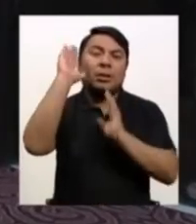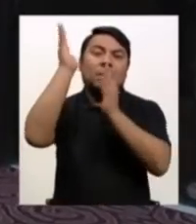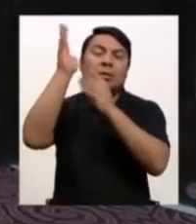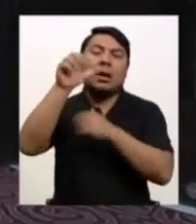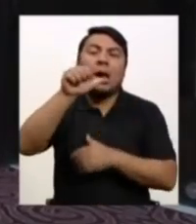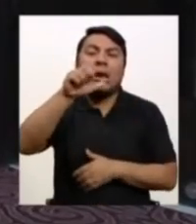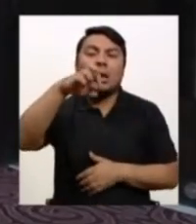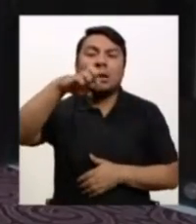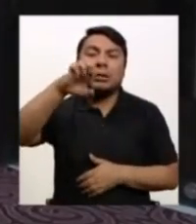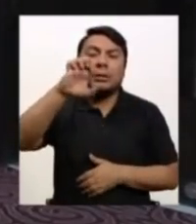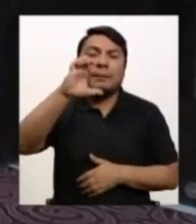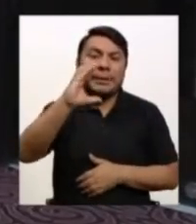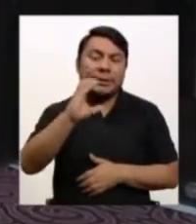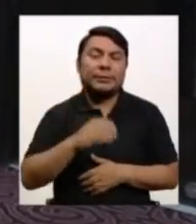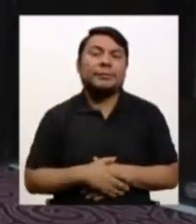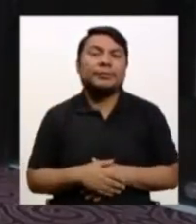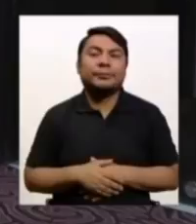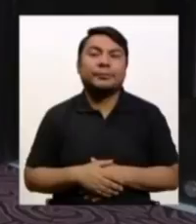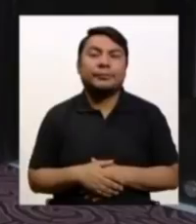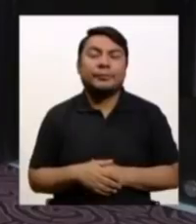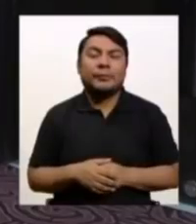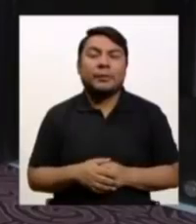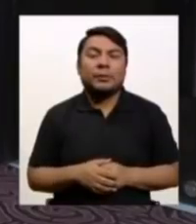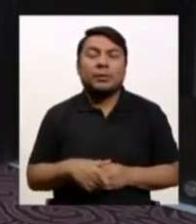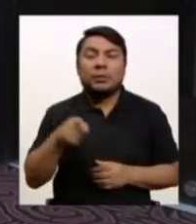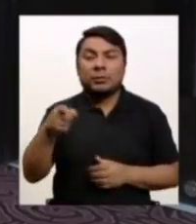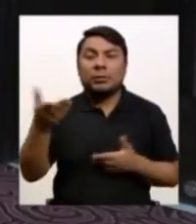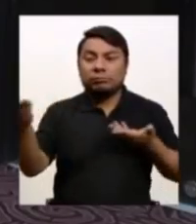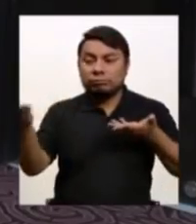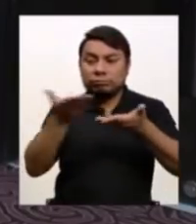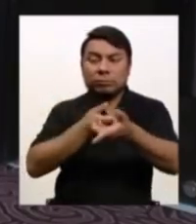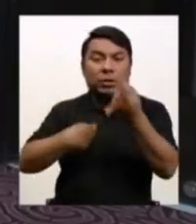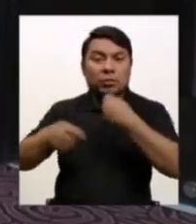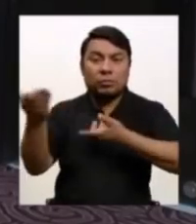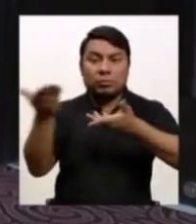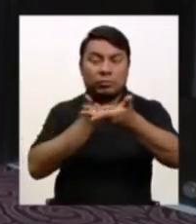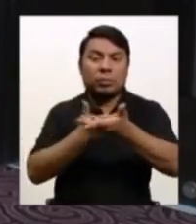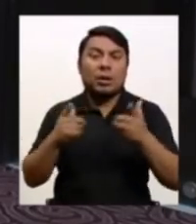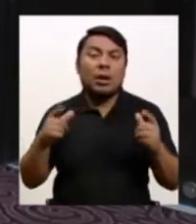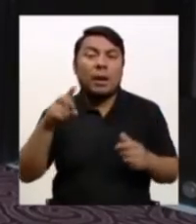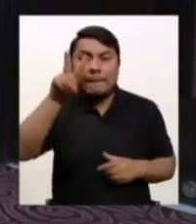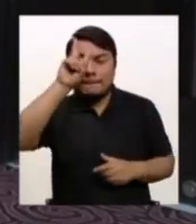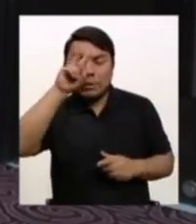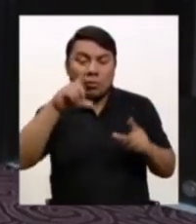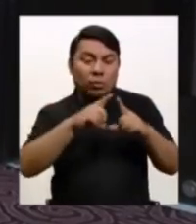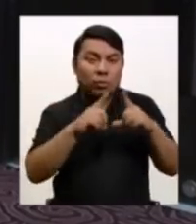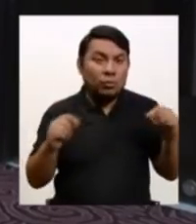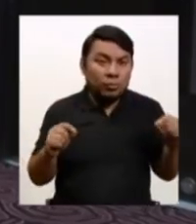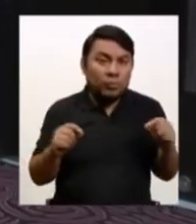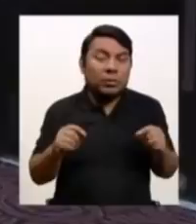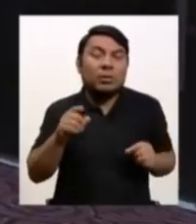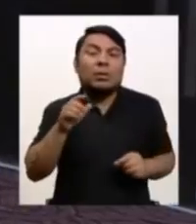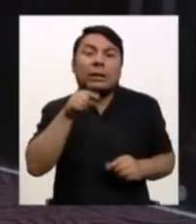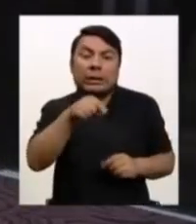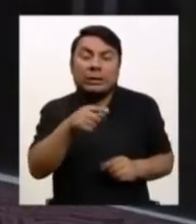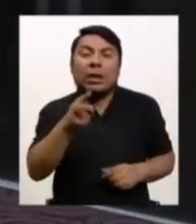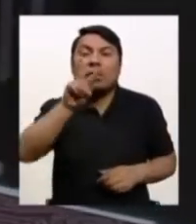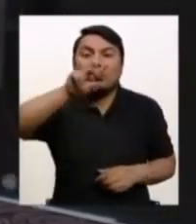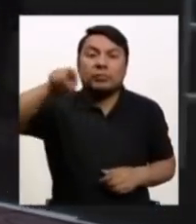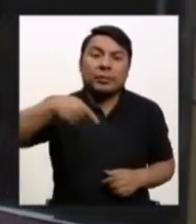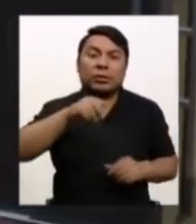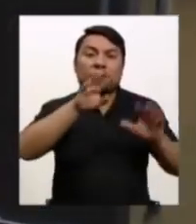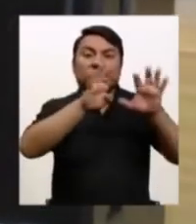va a tener el presidente de la República. El intercambio comercial de Perú con Japón, por ejemplo, acumuló los